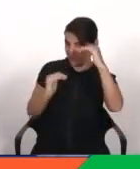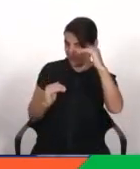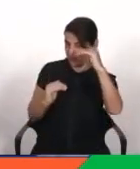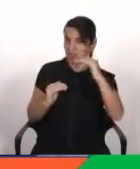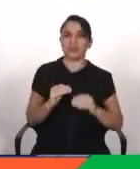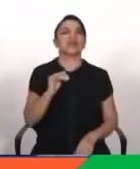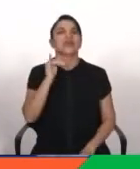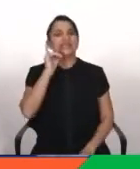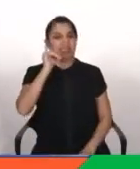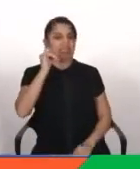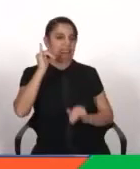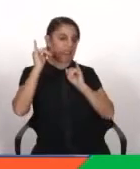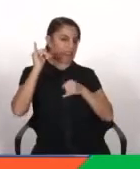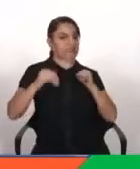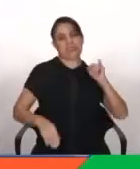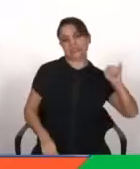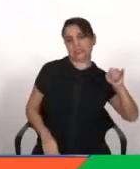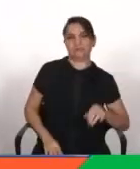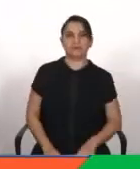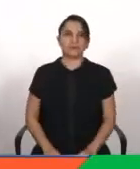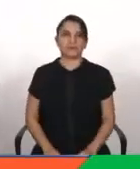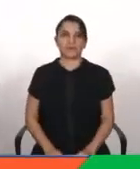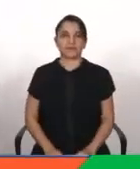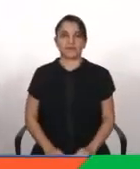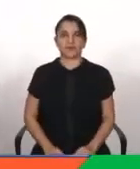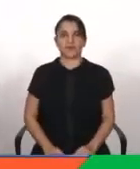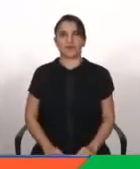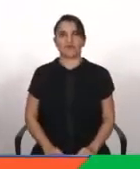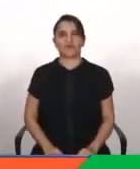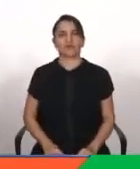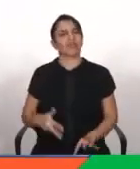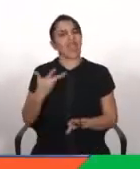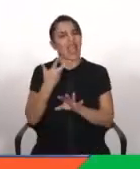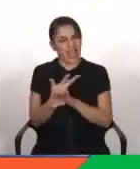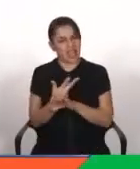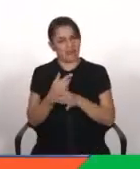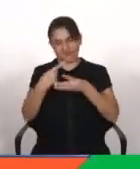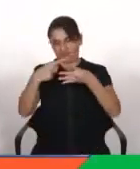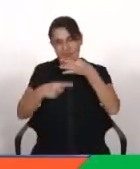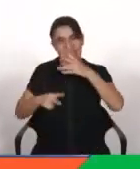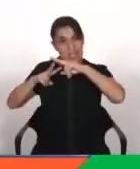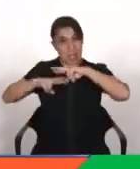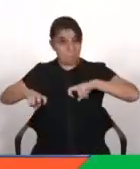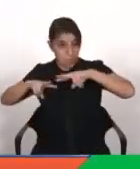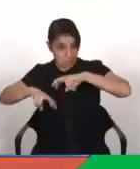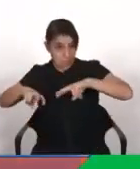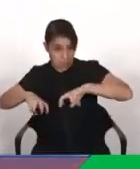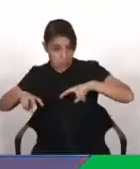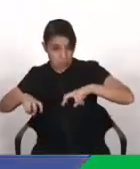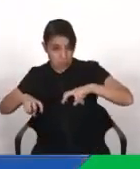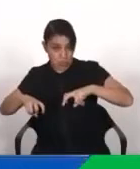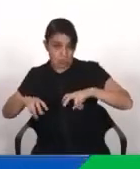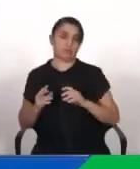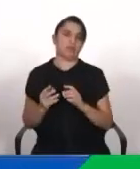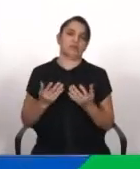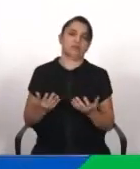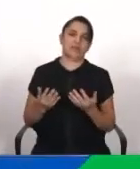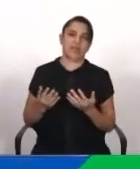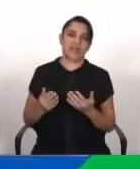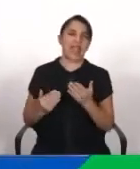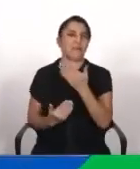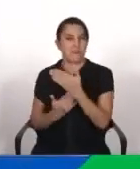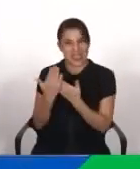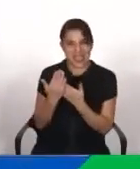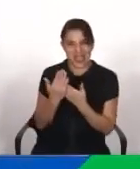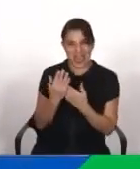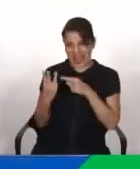sí, la respuesta corta es que sí. Hay varios estudios al respecto. De hecho, justo comentábamos hoy día en la mañana con las chicas uno